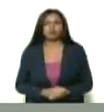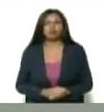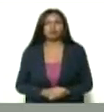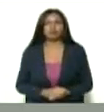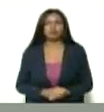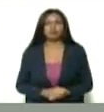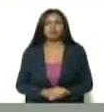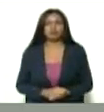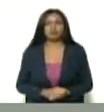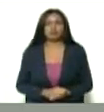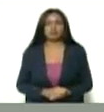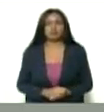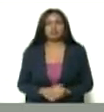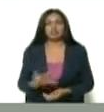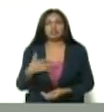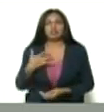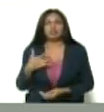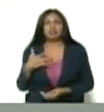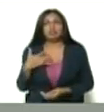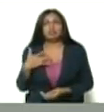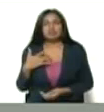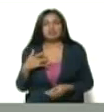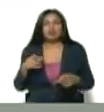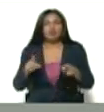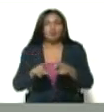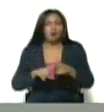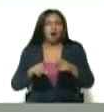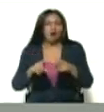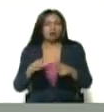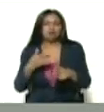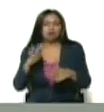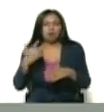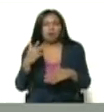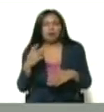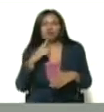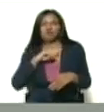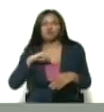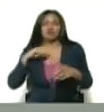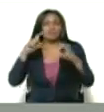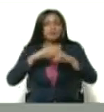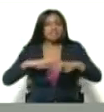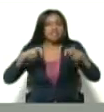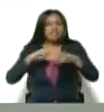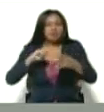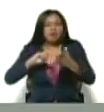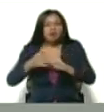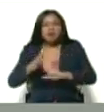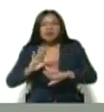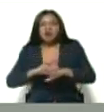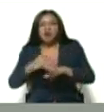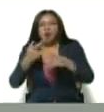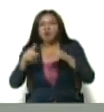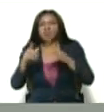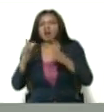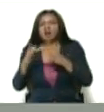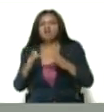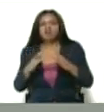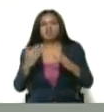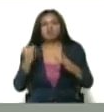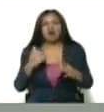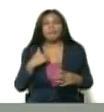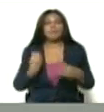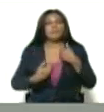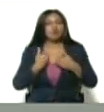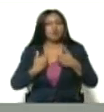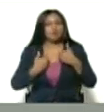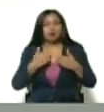Tiene síntomas leves y bueno, estamos en investigación también para ver qué otros contactos. Esto me preocupa y lo